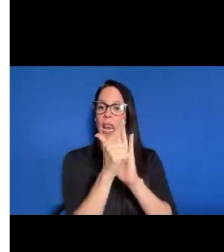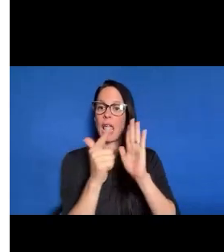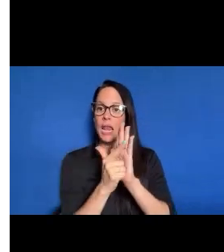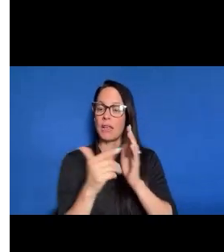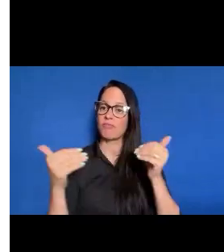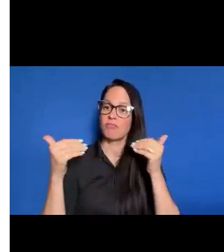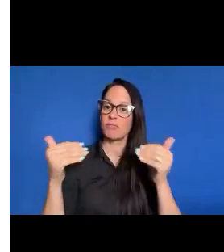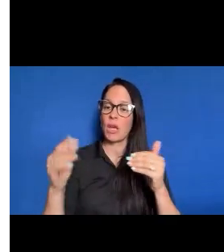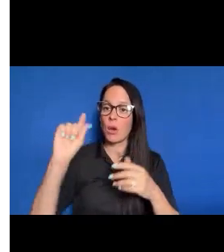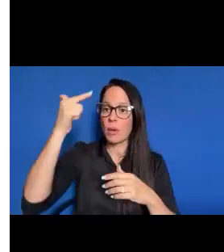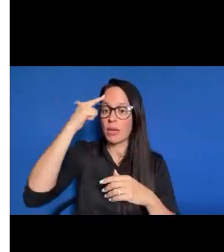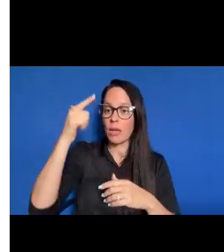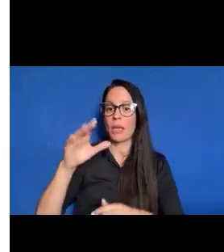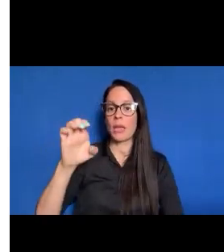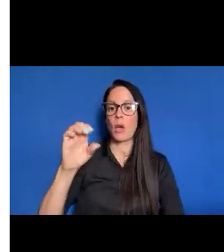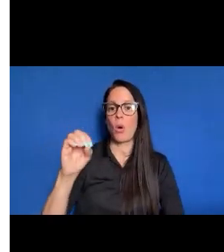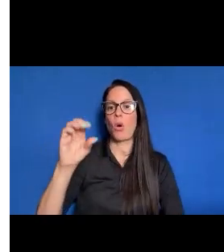OE